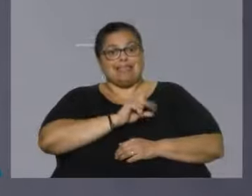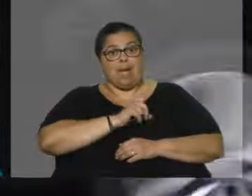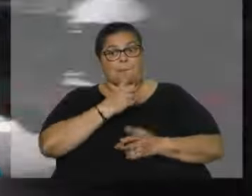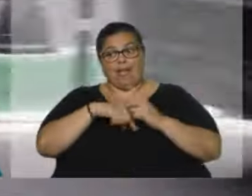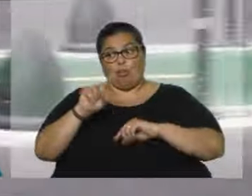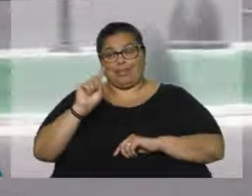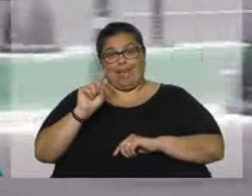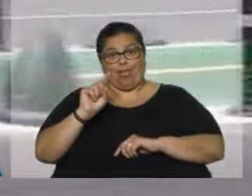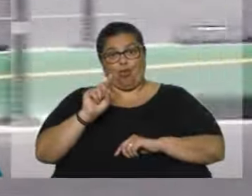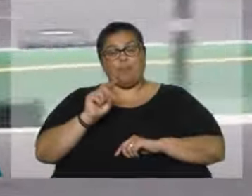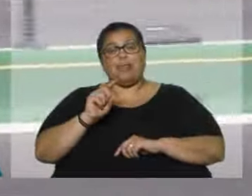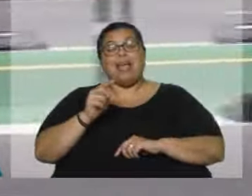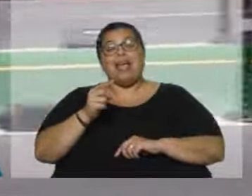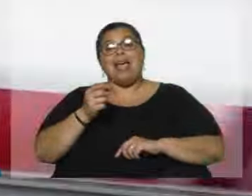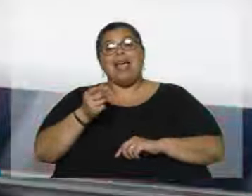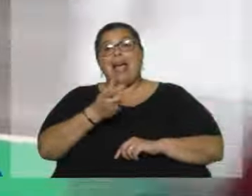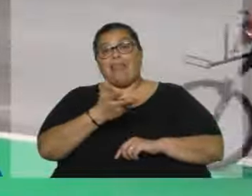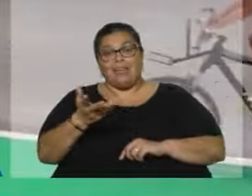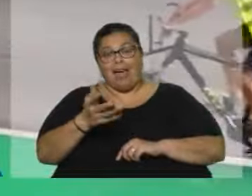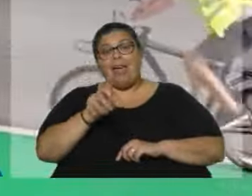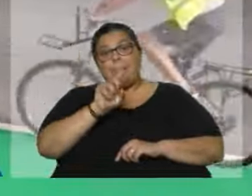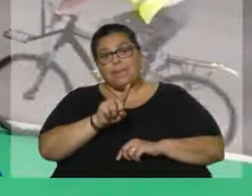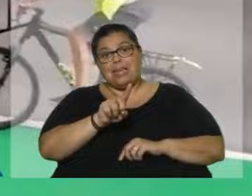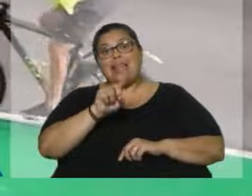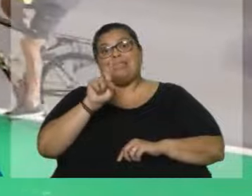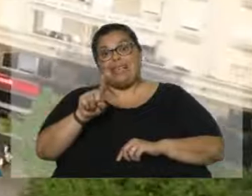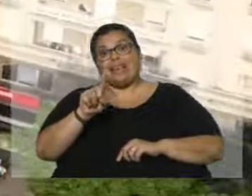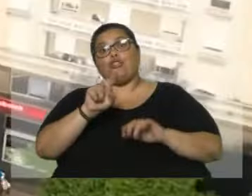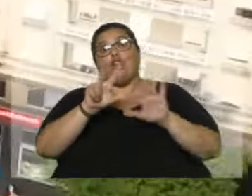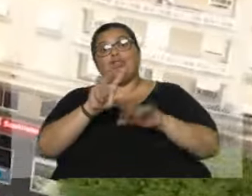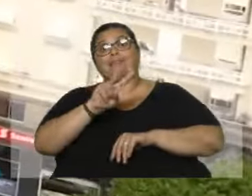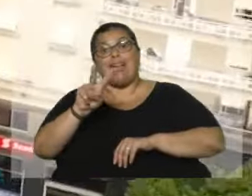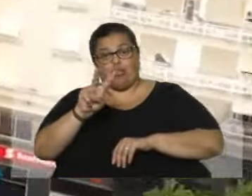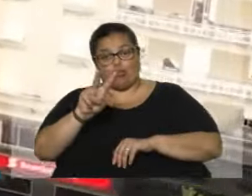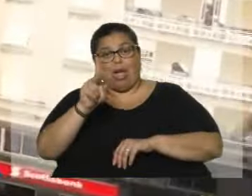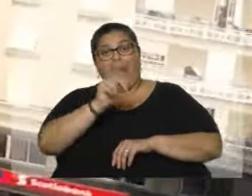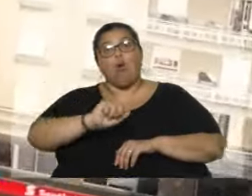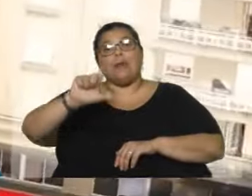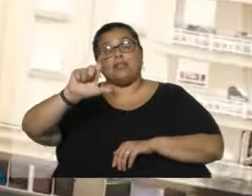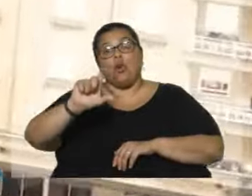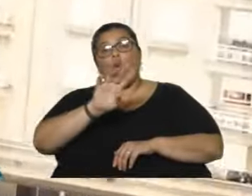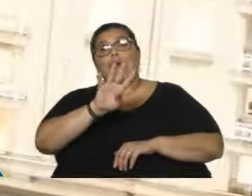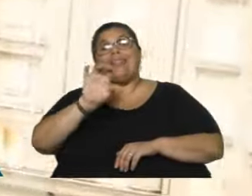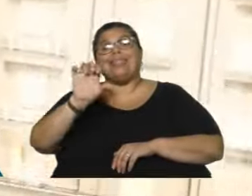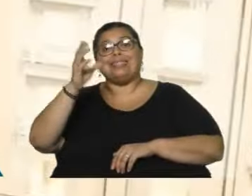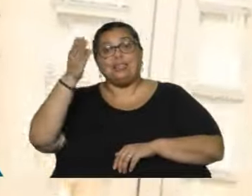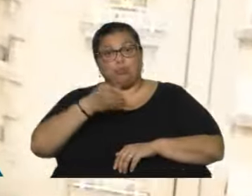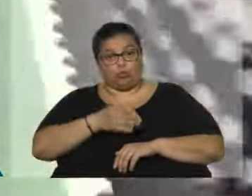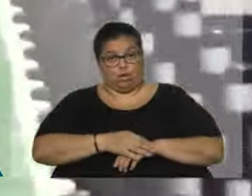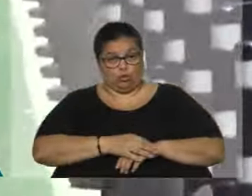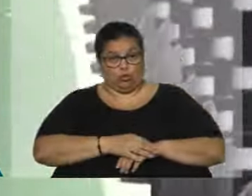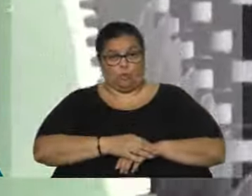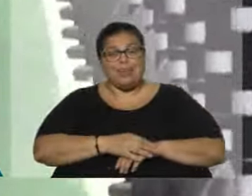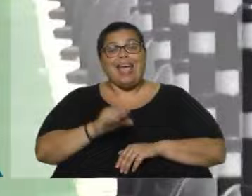2023 la cifra alcanzó 1182 vehículos Un aumento de 46 en enero con